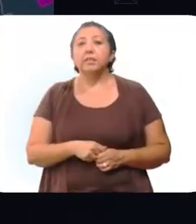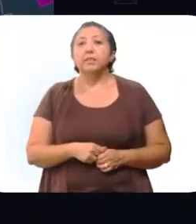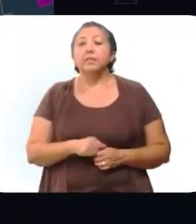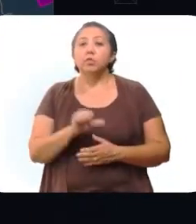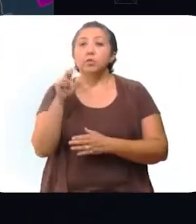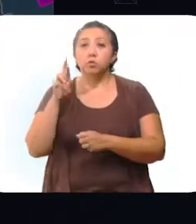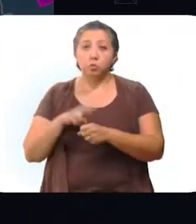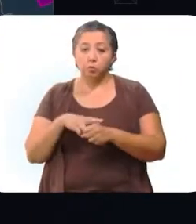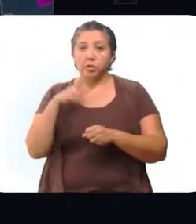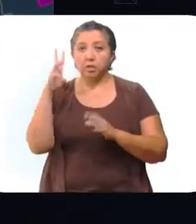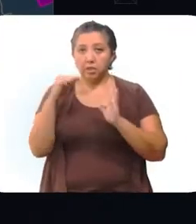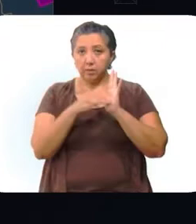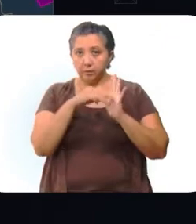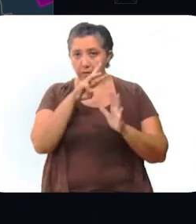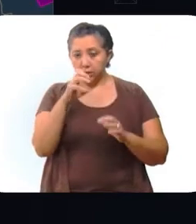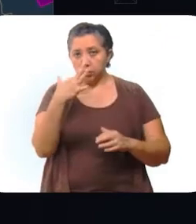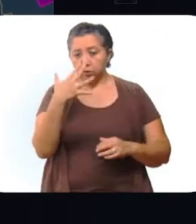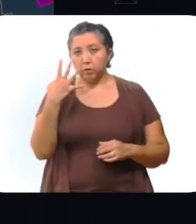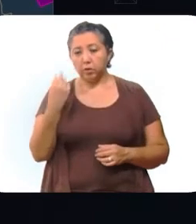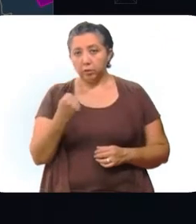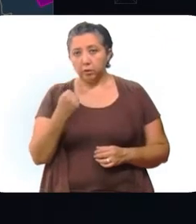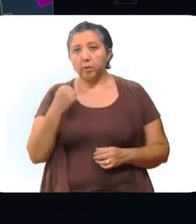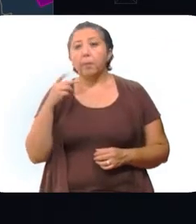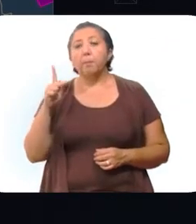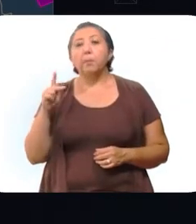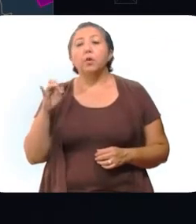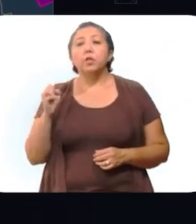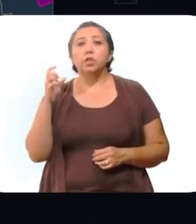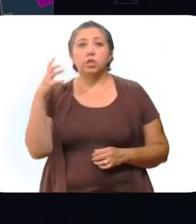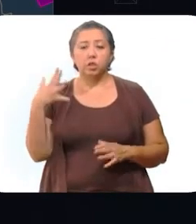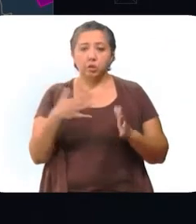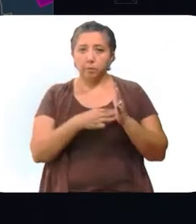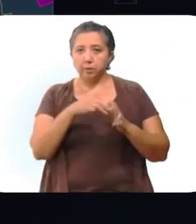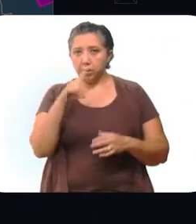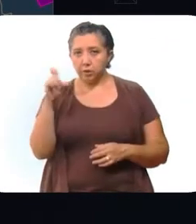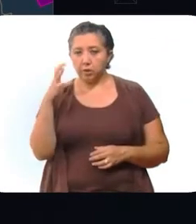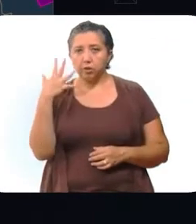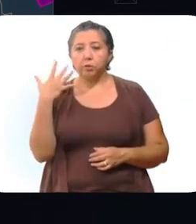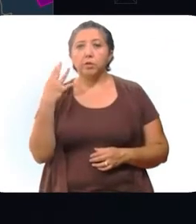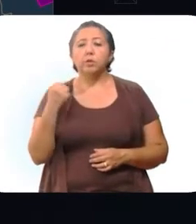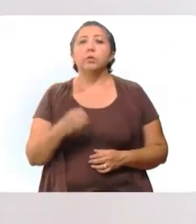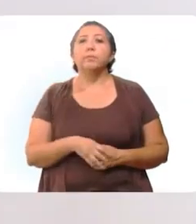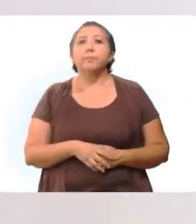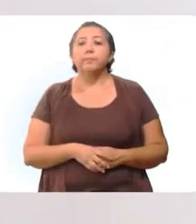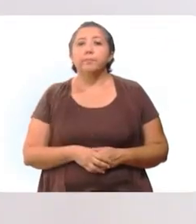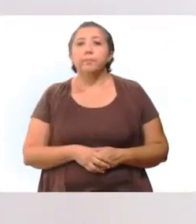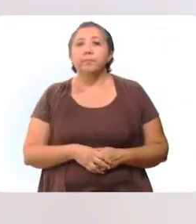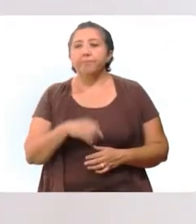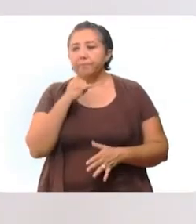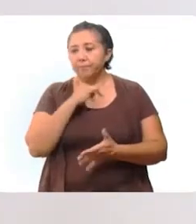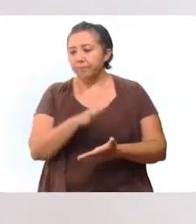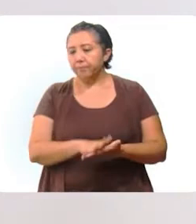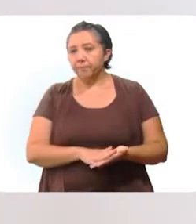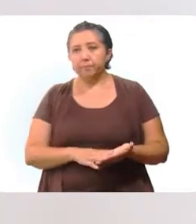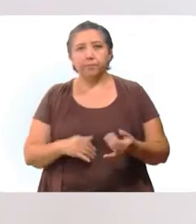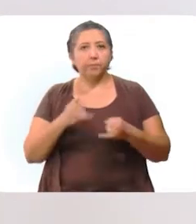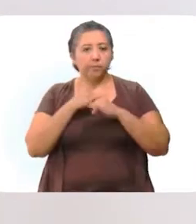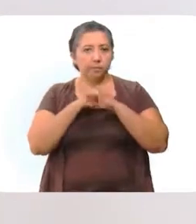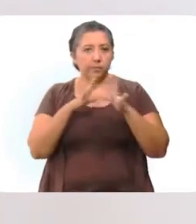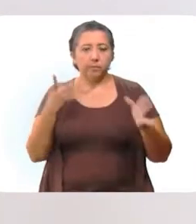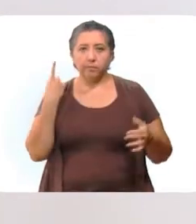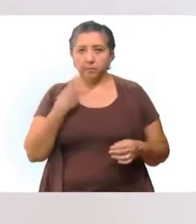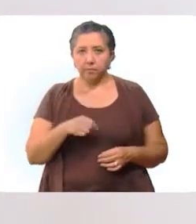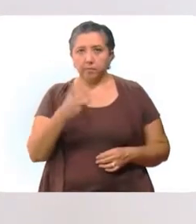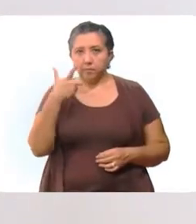la zona sur 3.359 y en la zona poniente 5.159. Lamentablemente en este parte